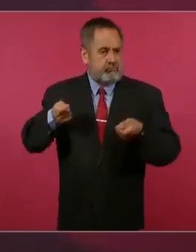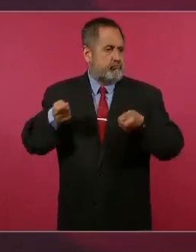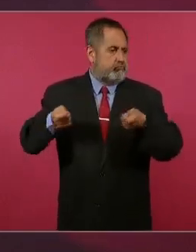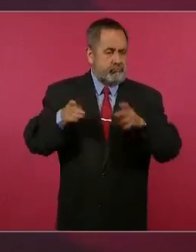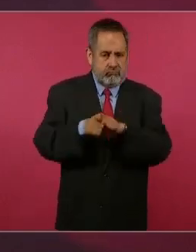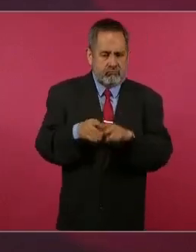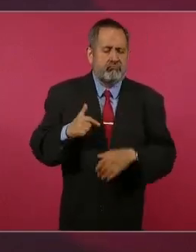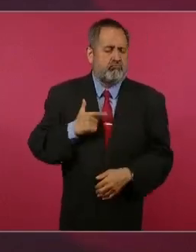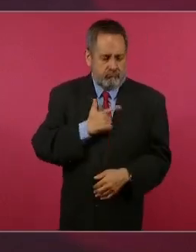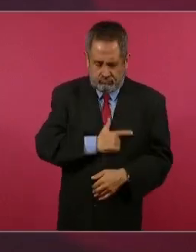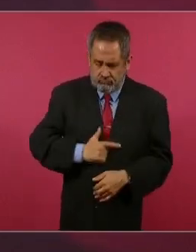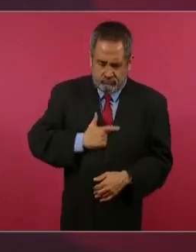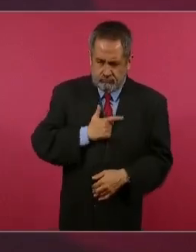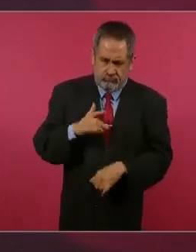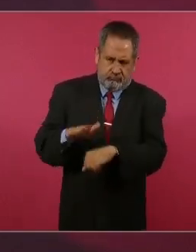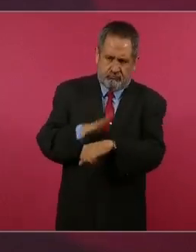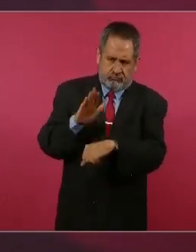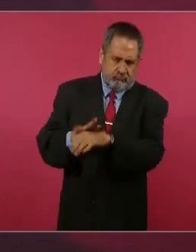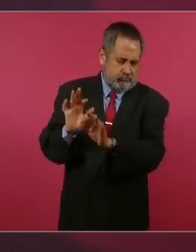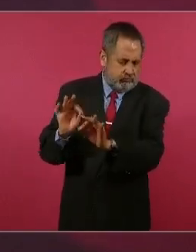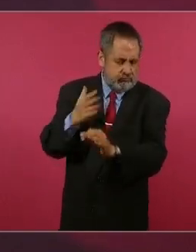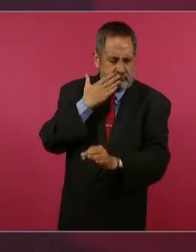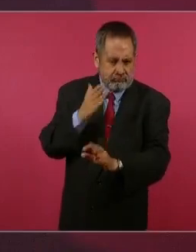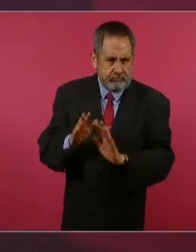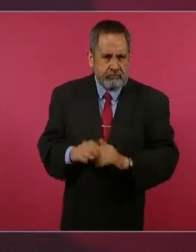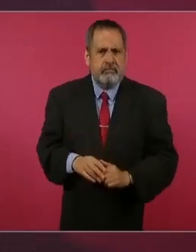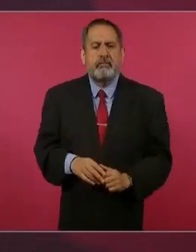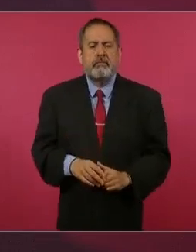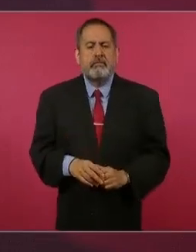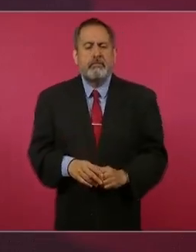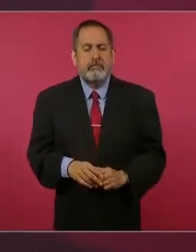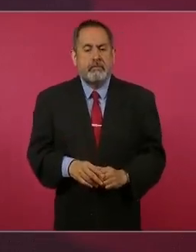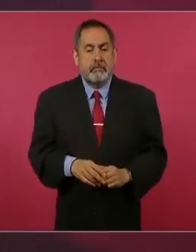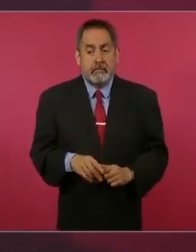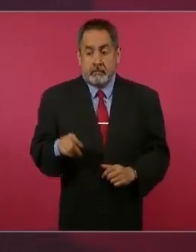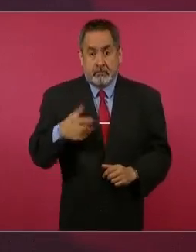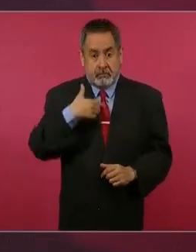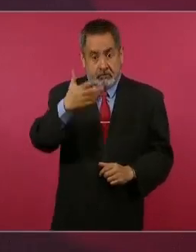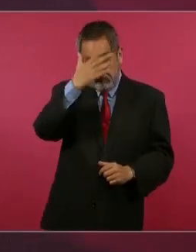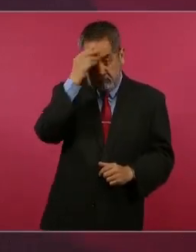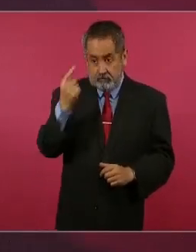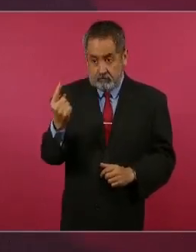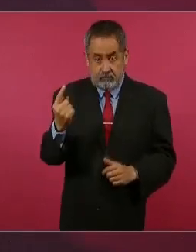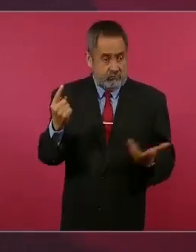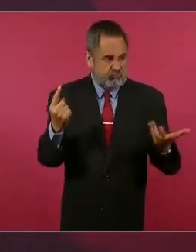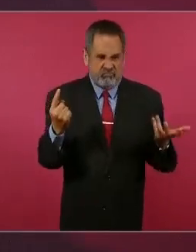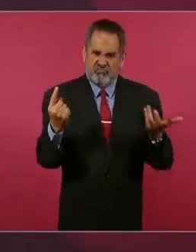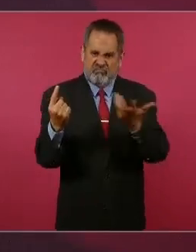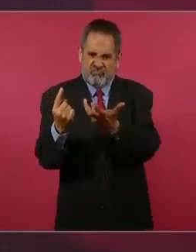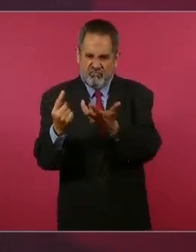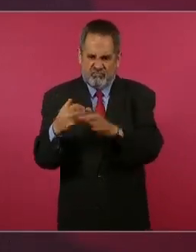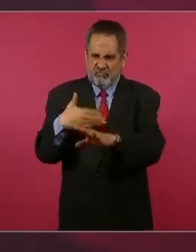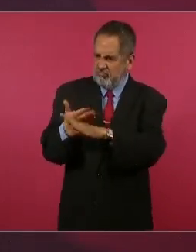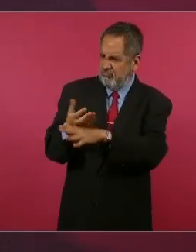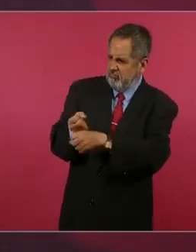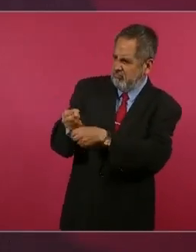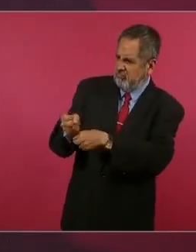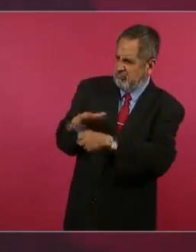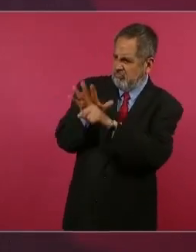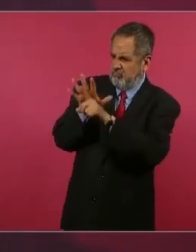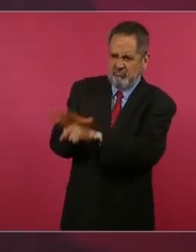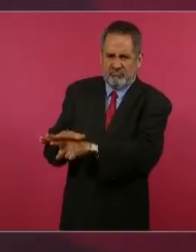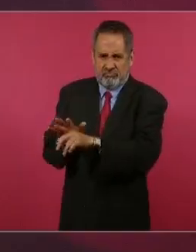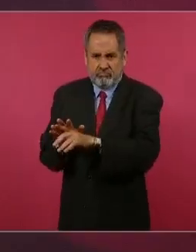no sé si reciba esté sometida a